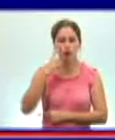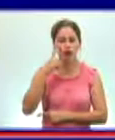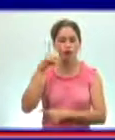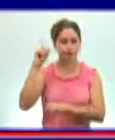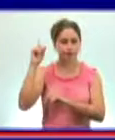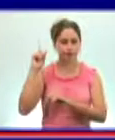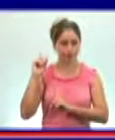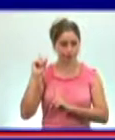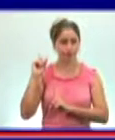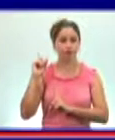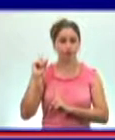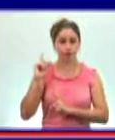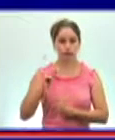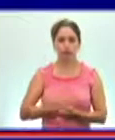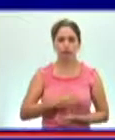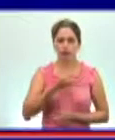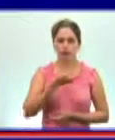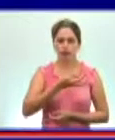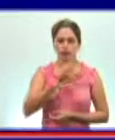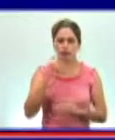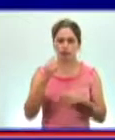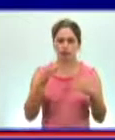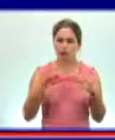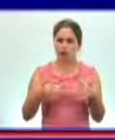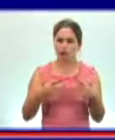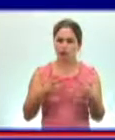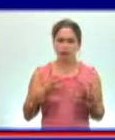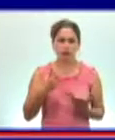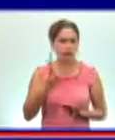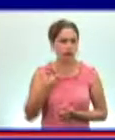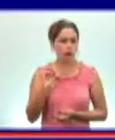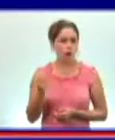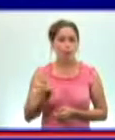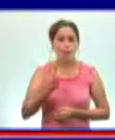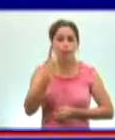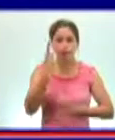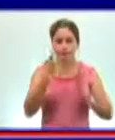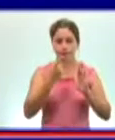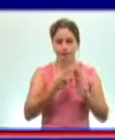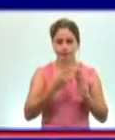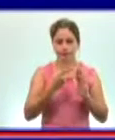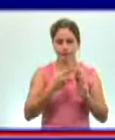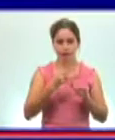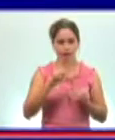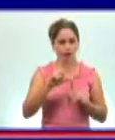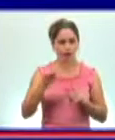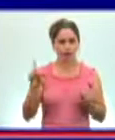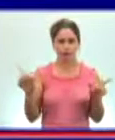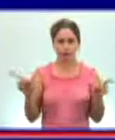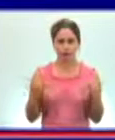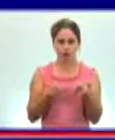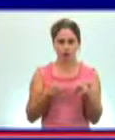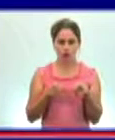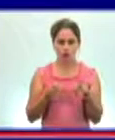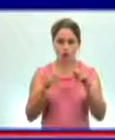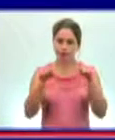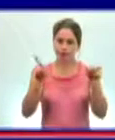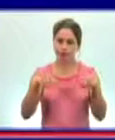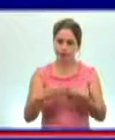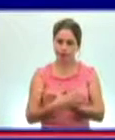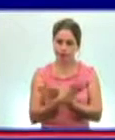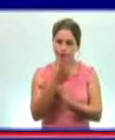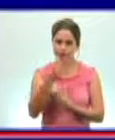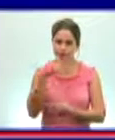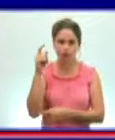¿Qué reflexión es posible hacer desde la actualidad? Un primer elemento. El tema no se reduce solo a los símbolos nacionales porque incluye